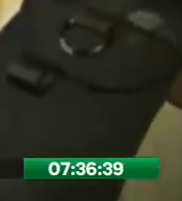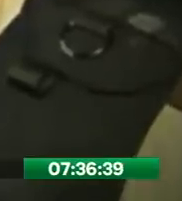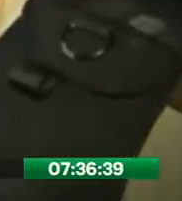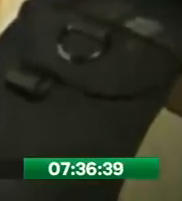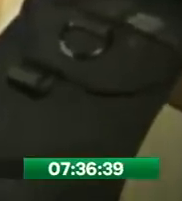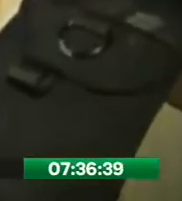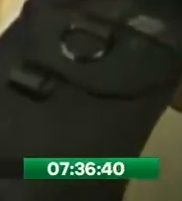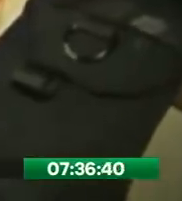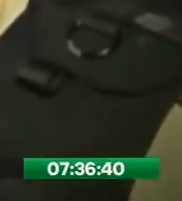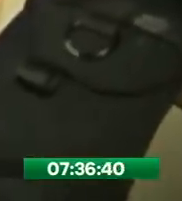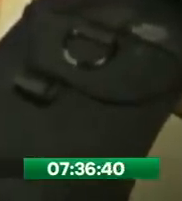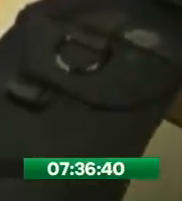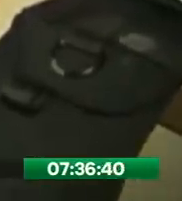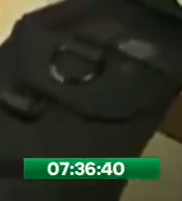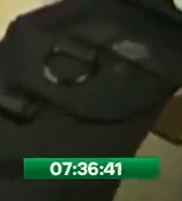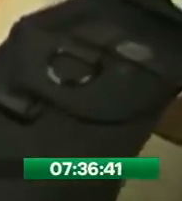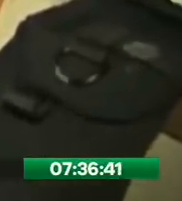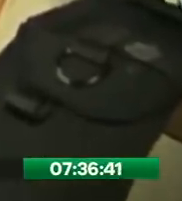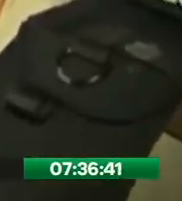A las 17 horas.